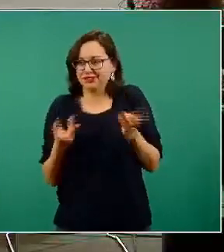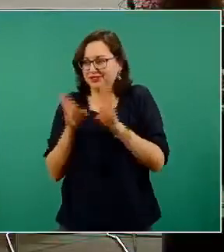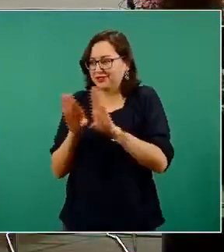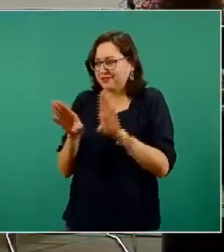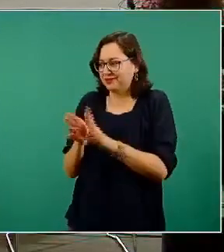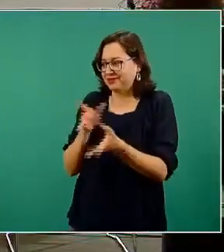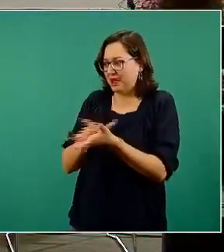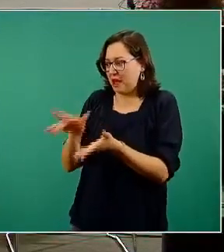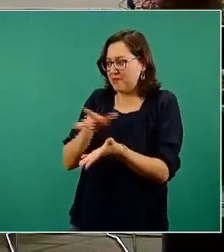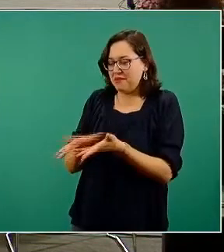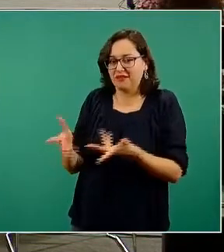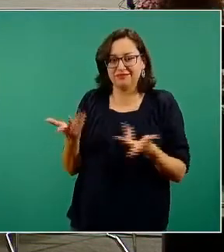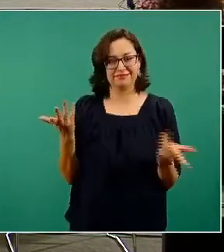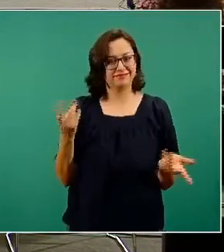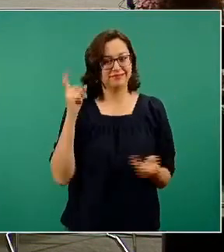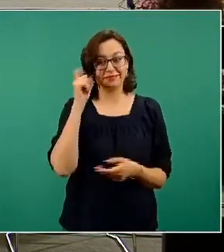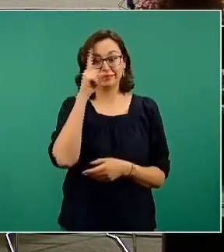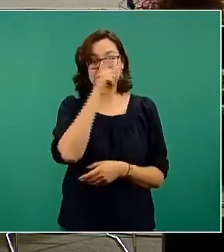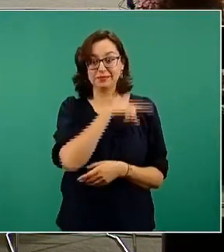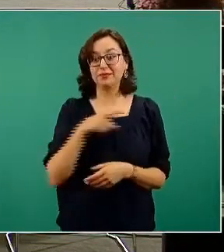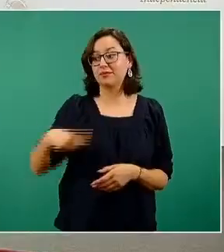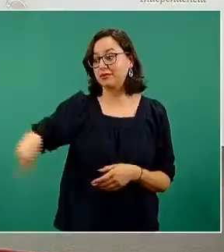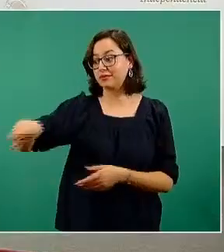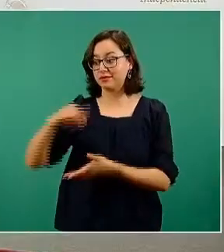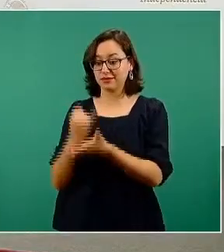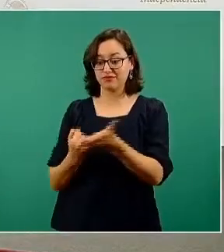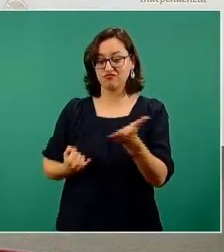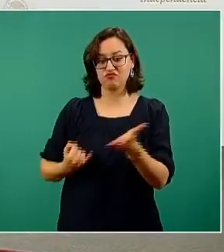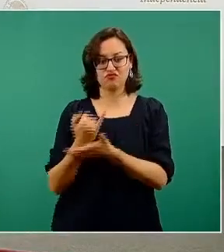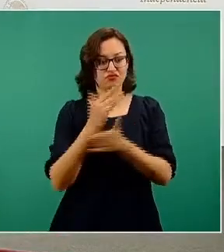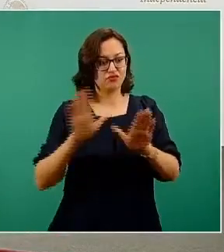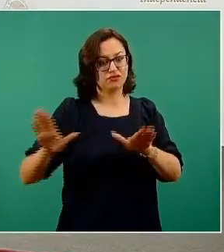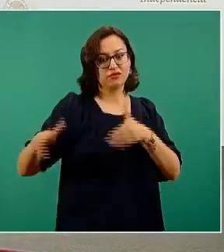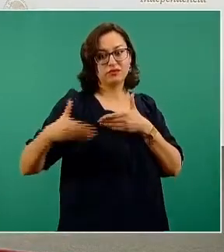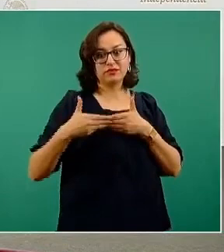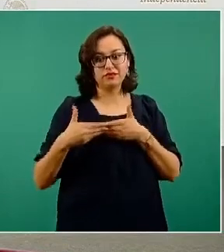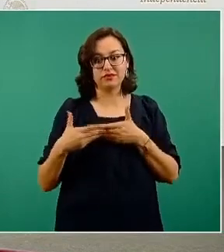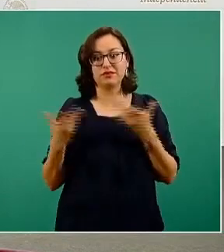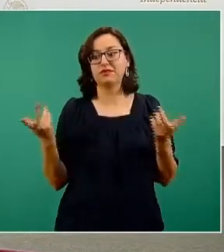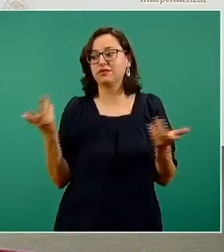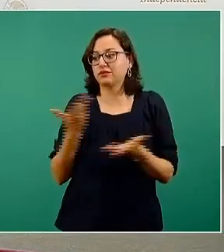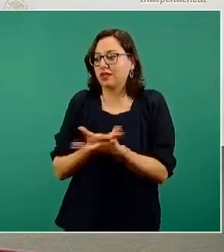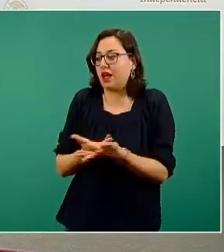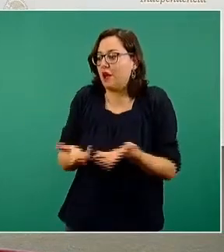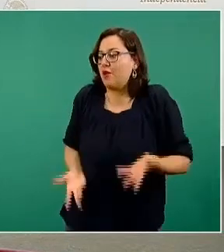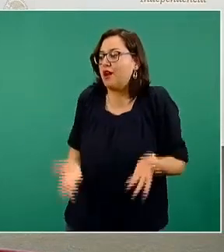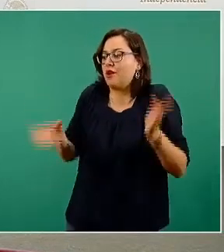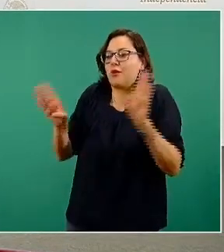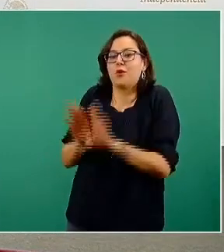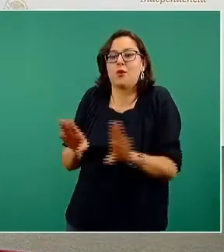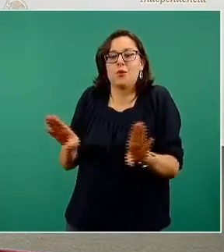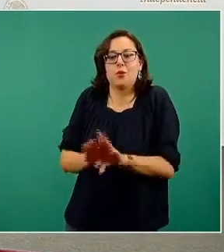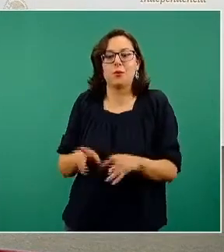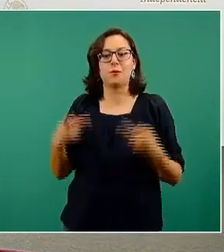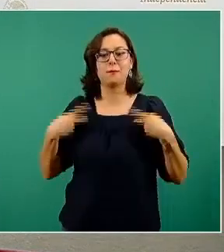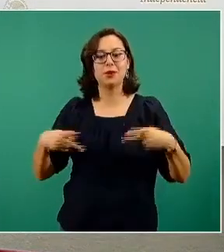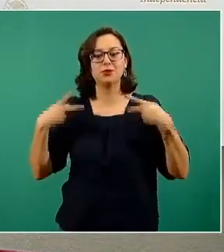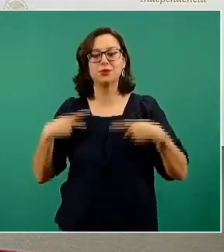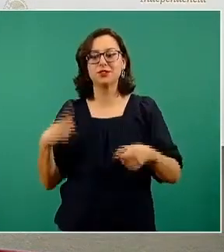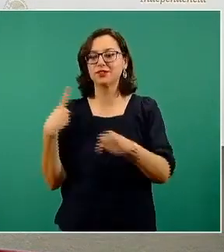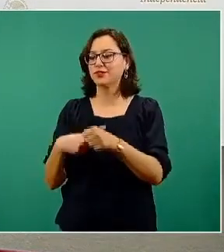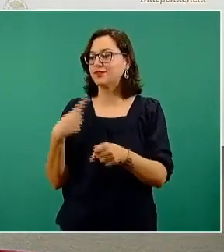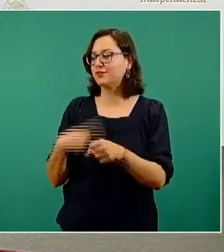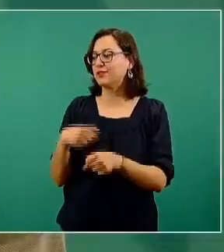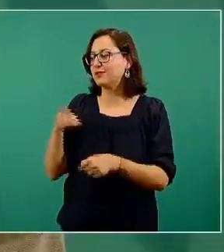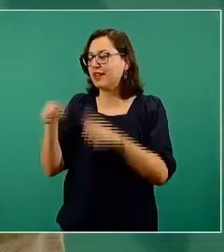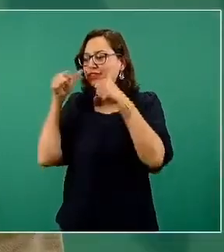esa decisión comunitaria que tuvieron, que fue muy buena, pues también se tiene que acompañar de la posibilidad de que si alguien se enferma tenga la capacidad